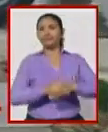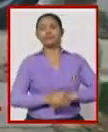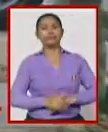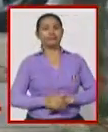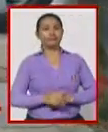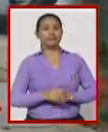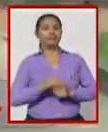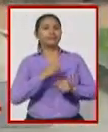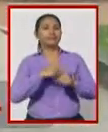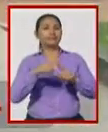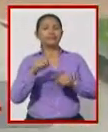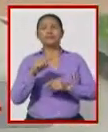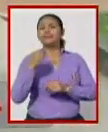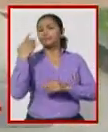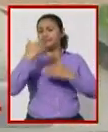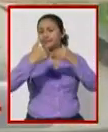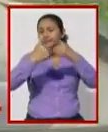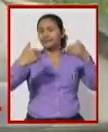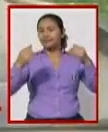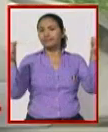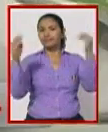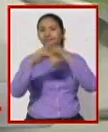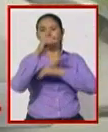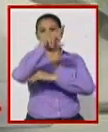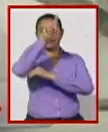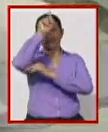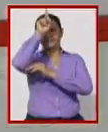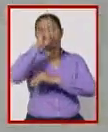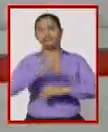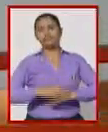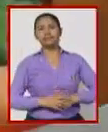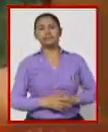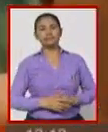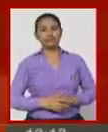calle Combate Bella Flor, paralela a la avenida Alemana.